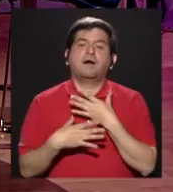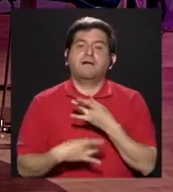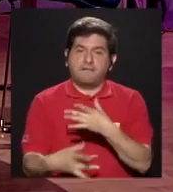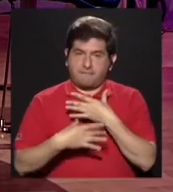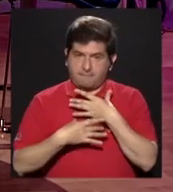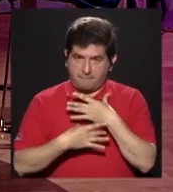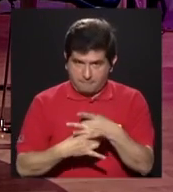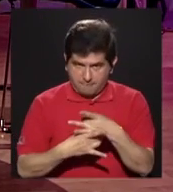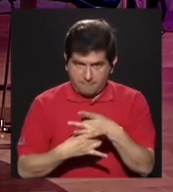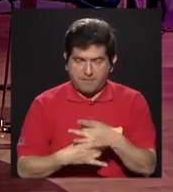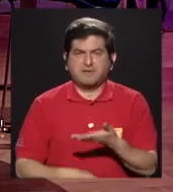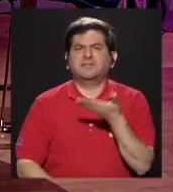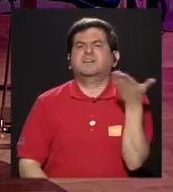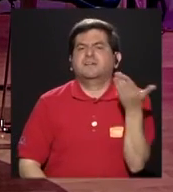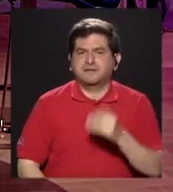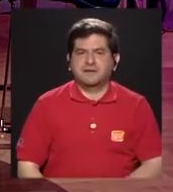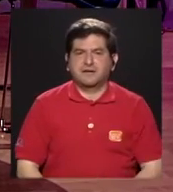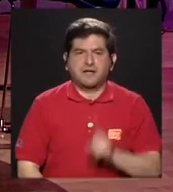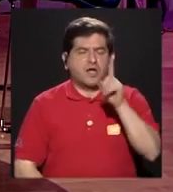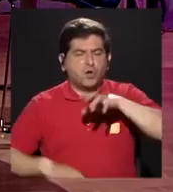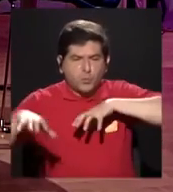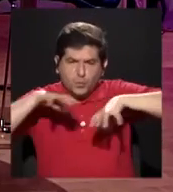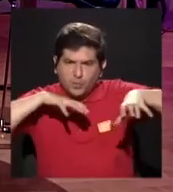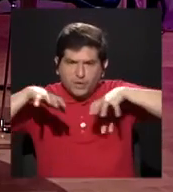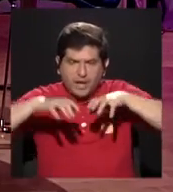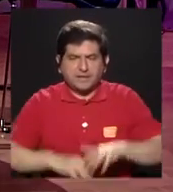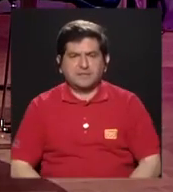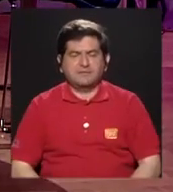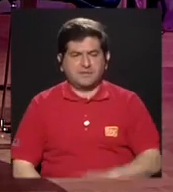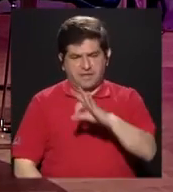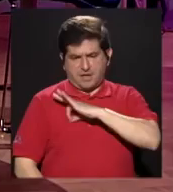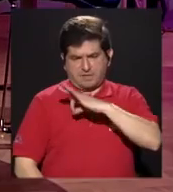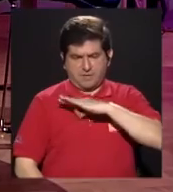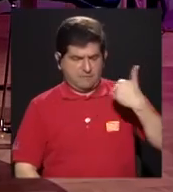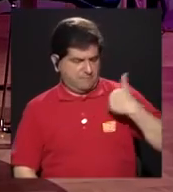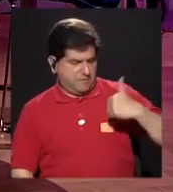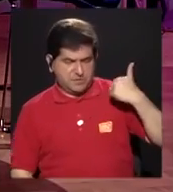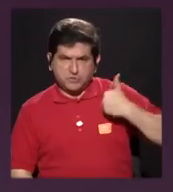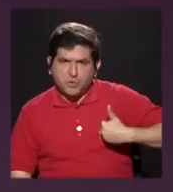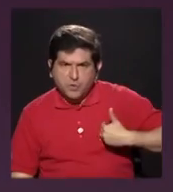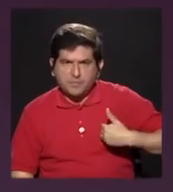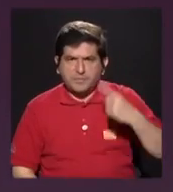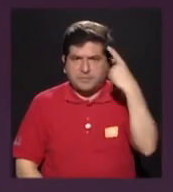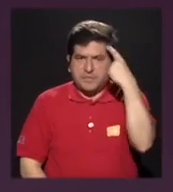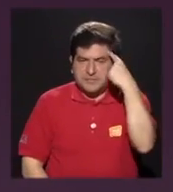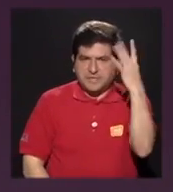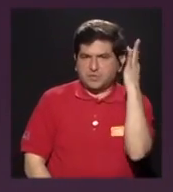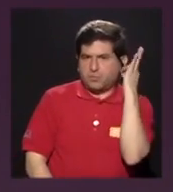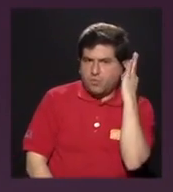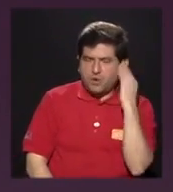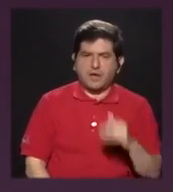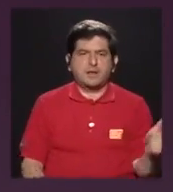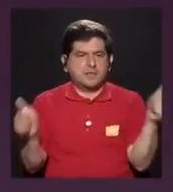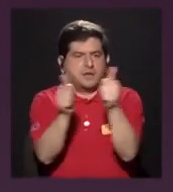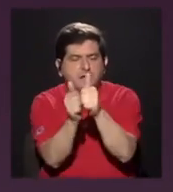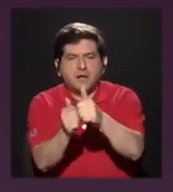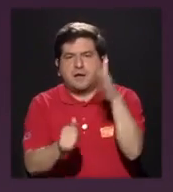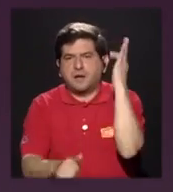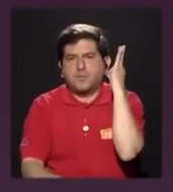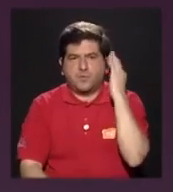en una actividad en favor de los hombres para las mujeres y con las mujeres